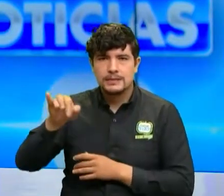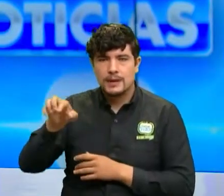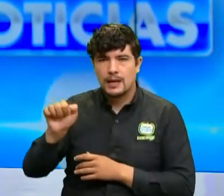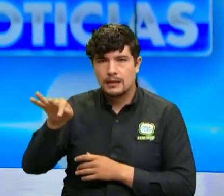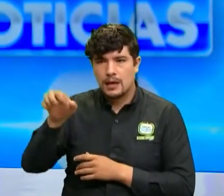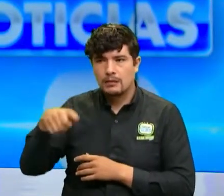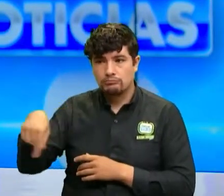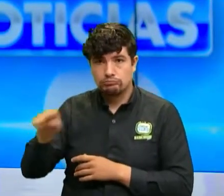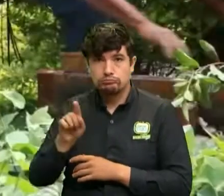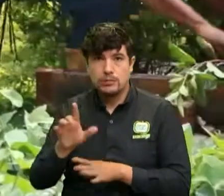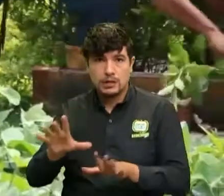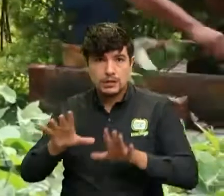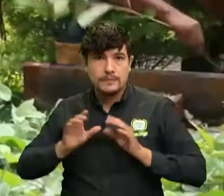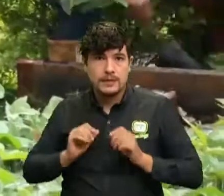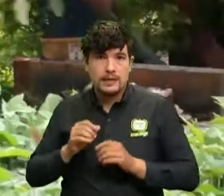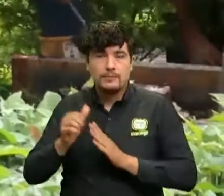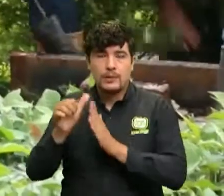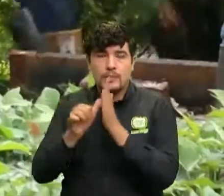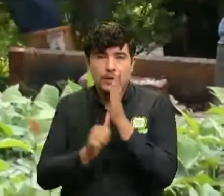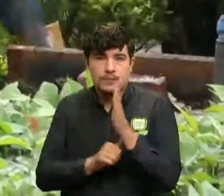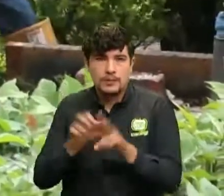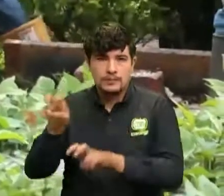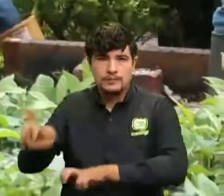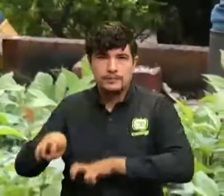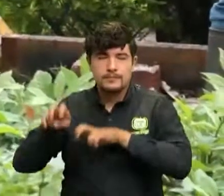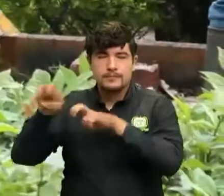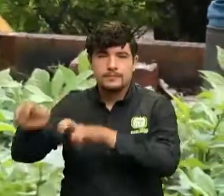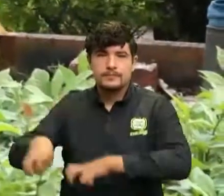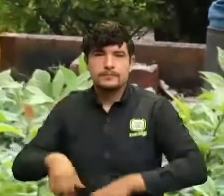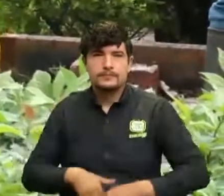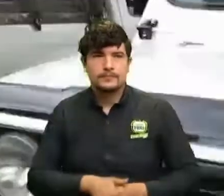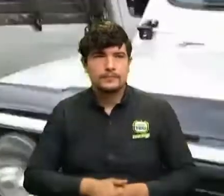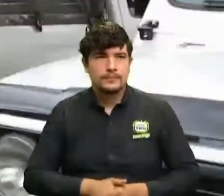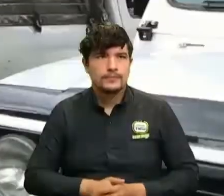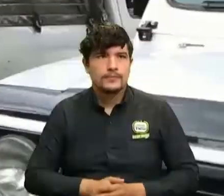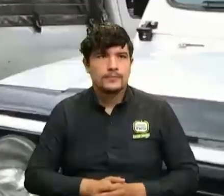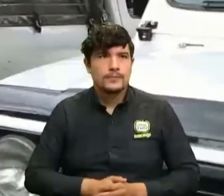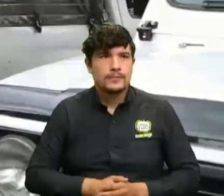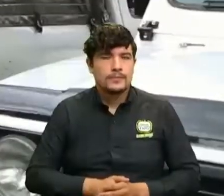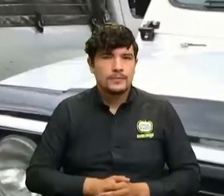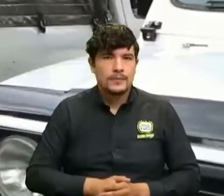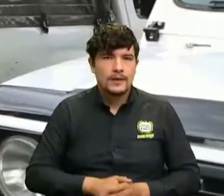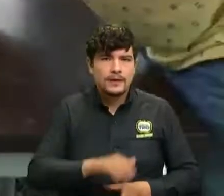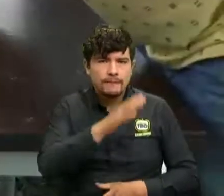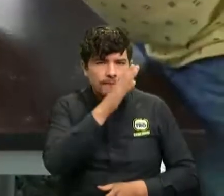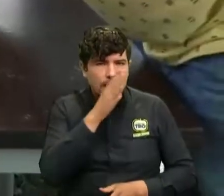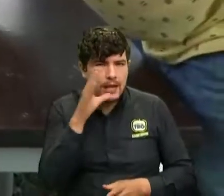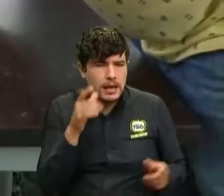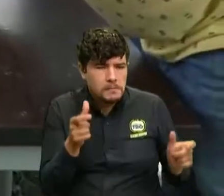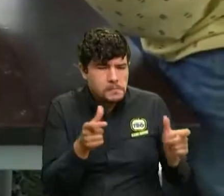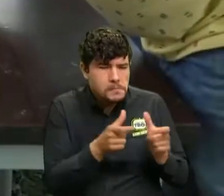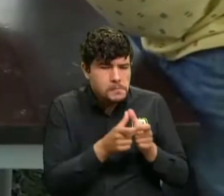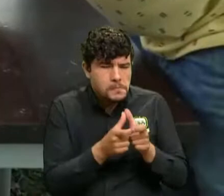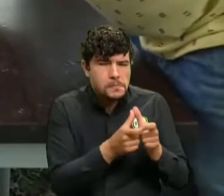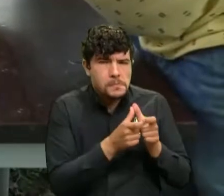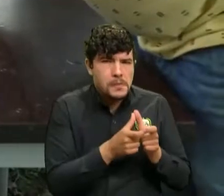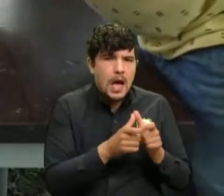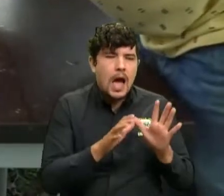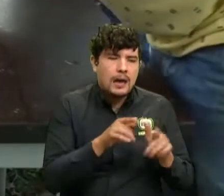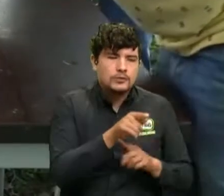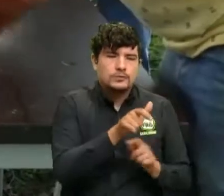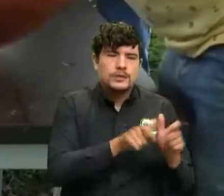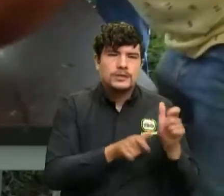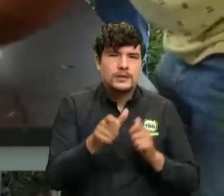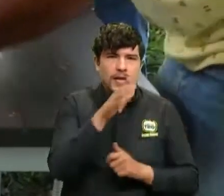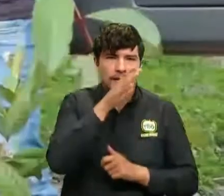cultivos. El proyecto beneficiará inicialmente a 150 propietarios de pequeñas fincas que serán capacitados en cultivo,